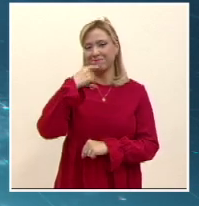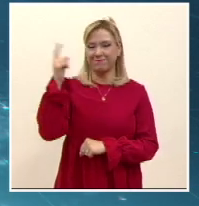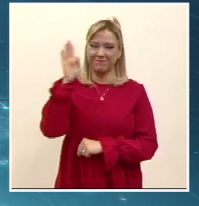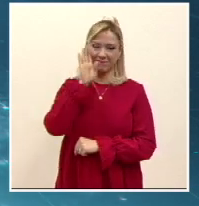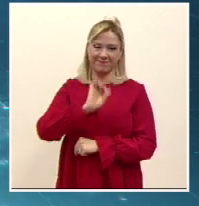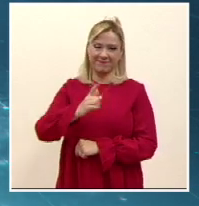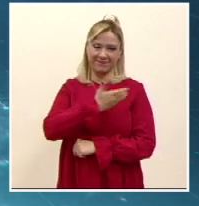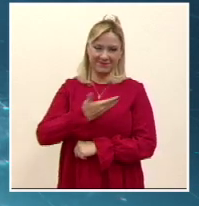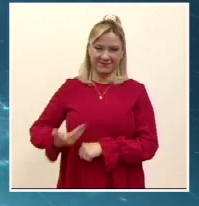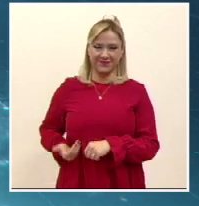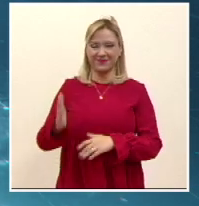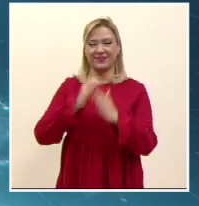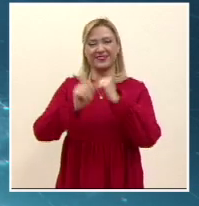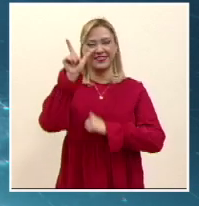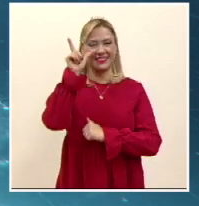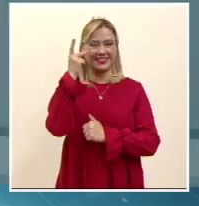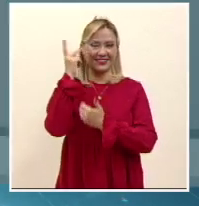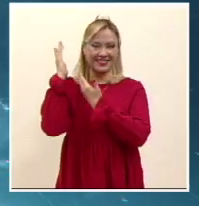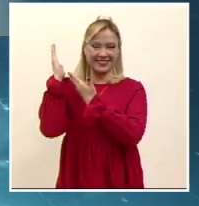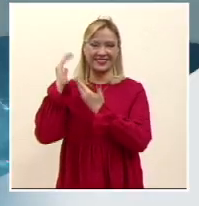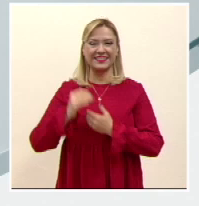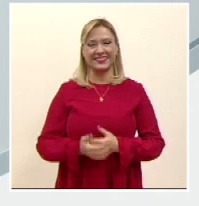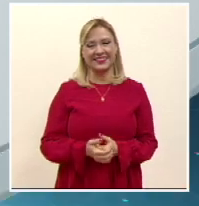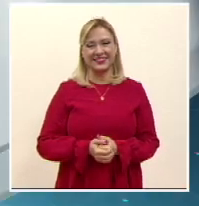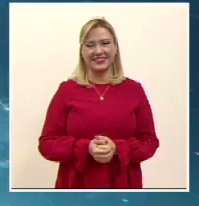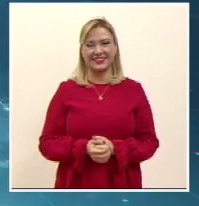ministra presidenta Norma Lucía Piña.